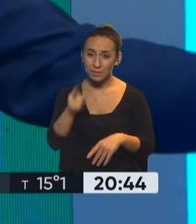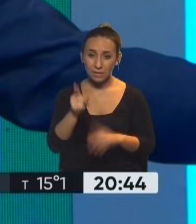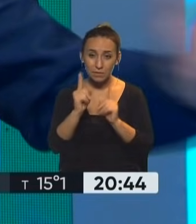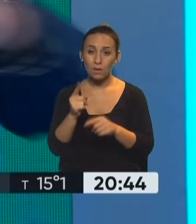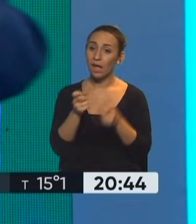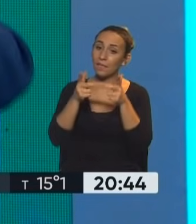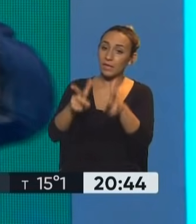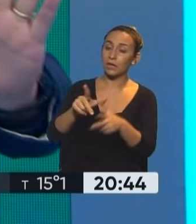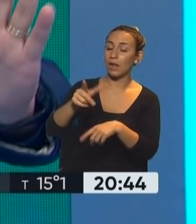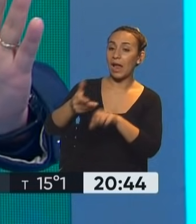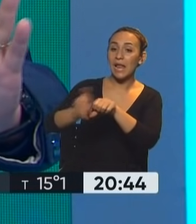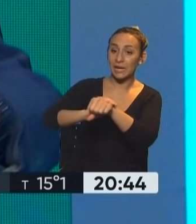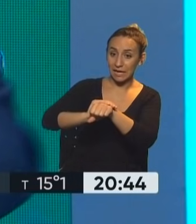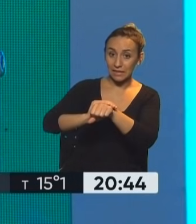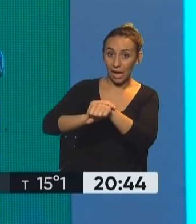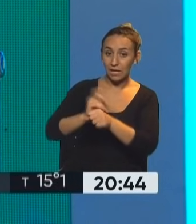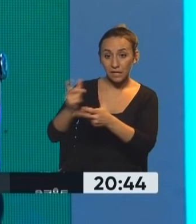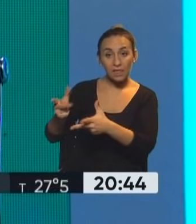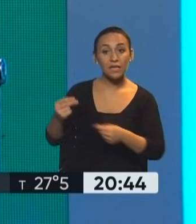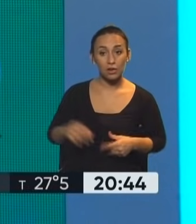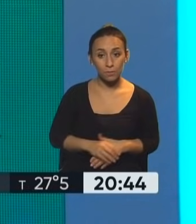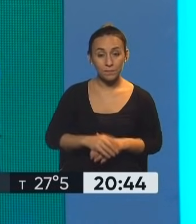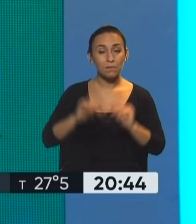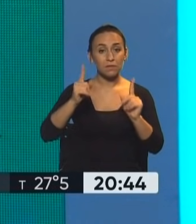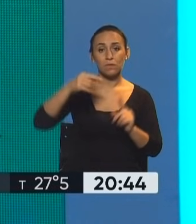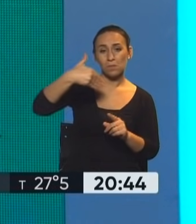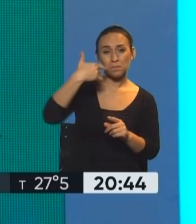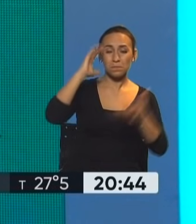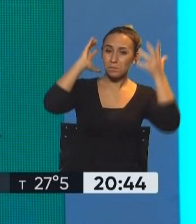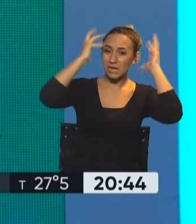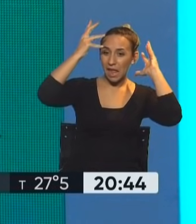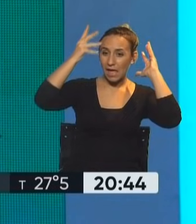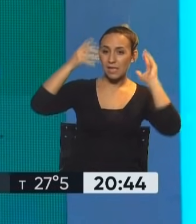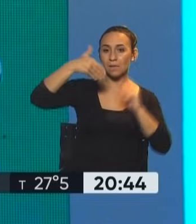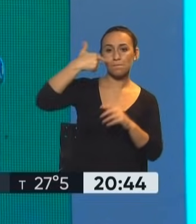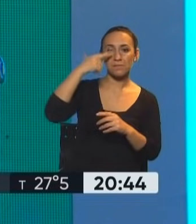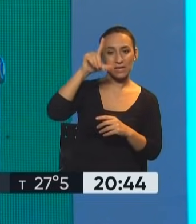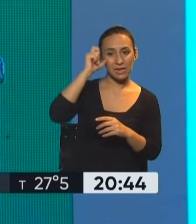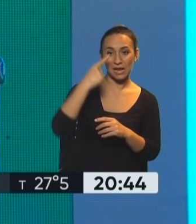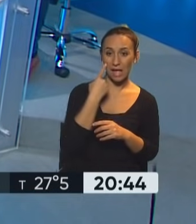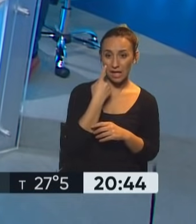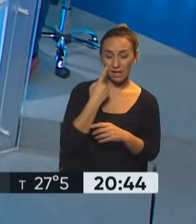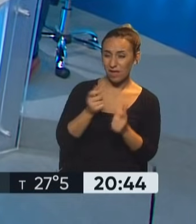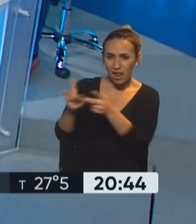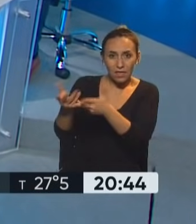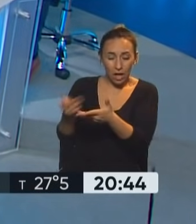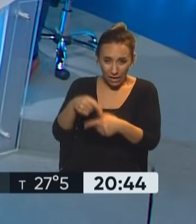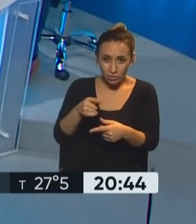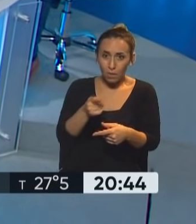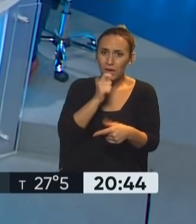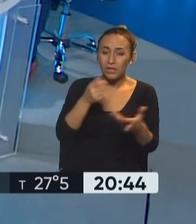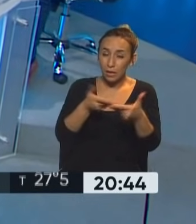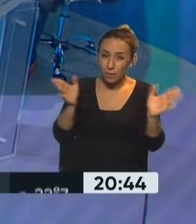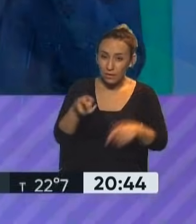para que ser totalmente justo, lo que le dijo Milei a Larreta, ¿eso es libertad de prensa? No, eso no es libertad de prensa. Eso